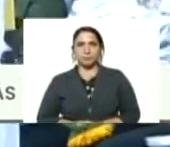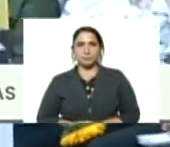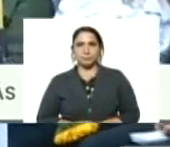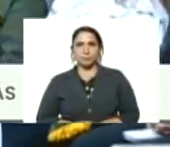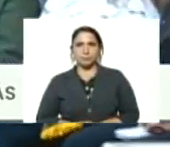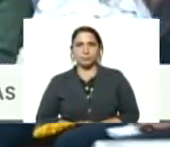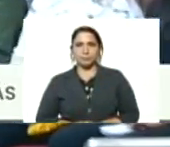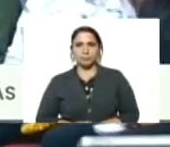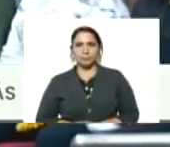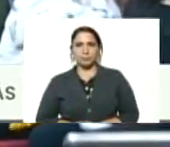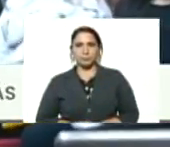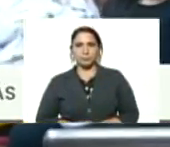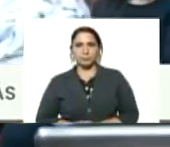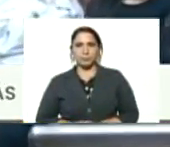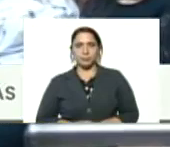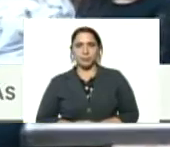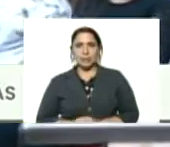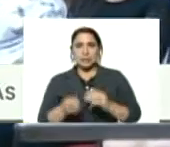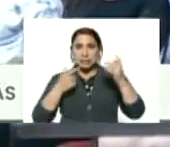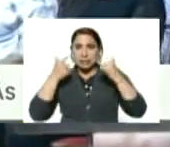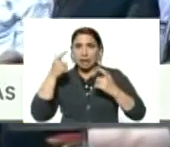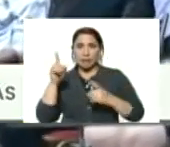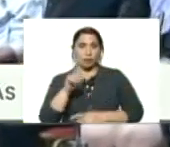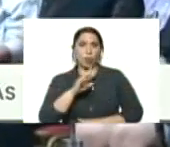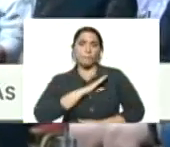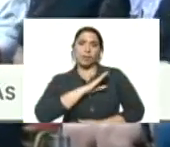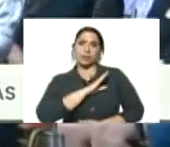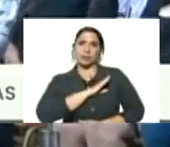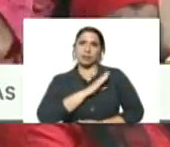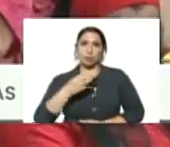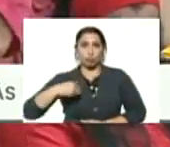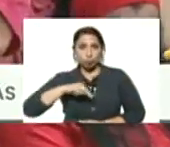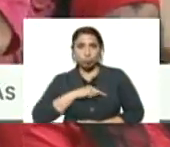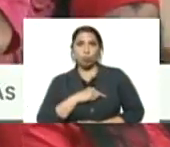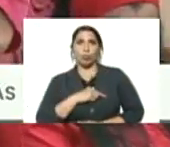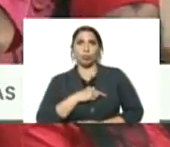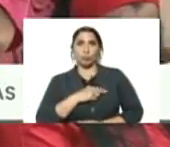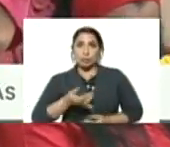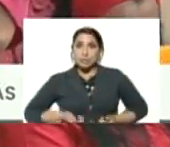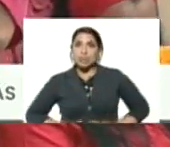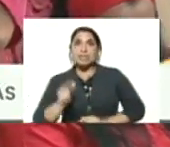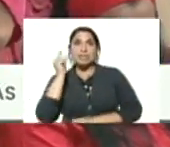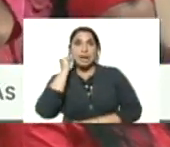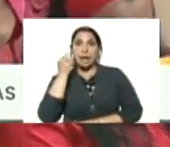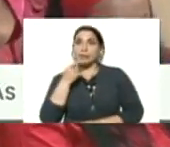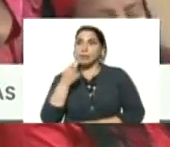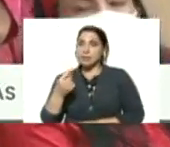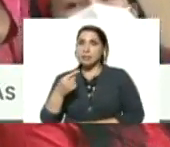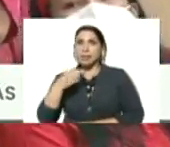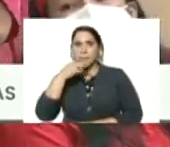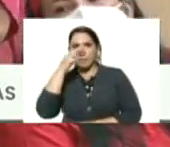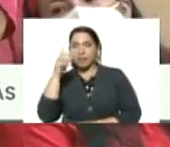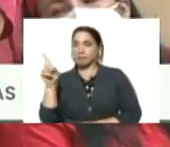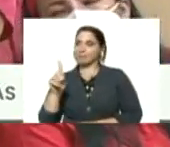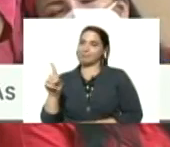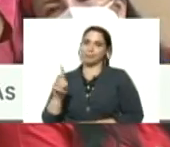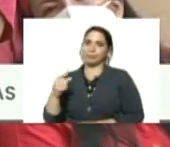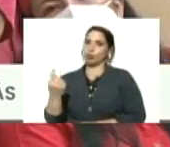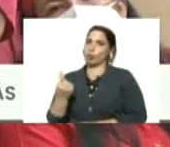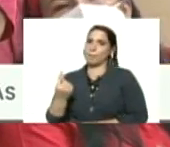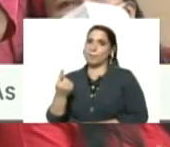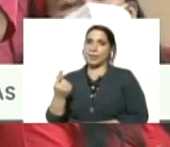Luis Chávez no nos pertenece solo a nosotros. Sus hijas lo saben desde hace tiempo, que él les decía, que ya él no era solo de